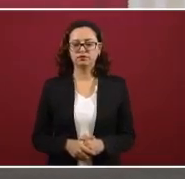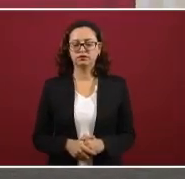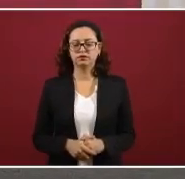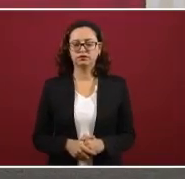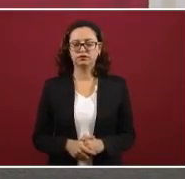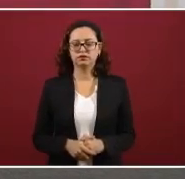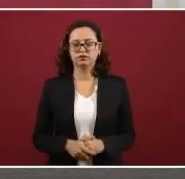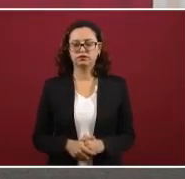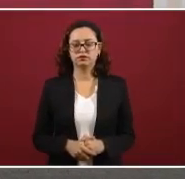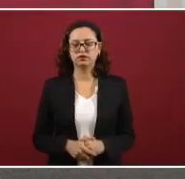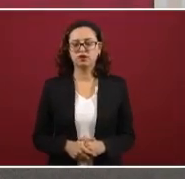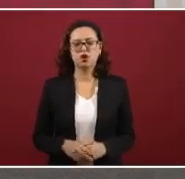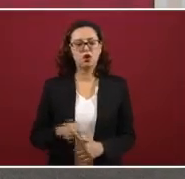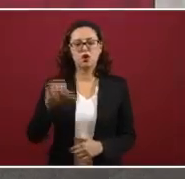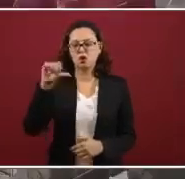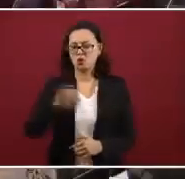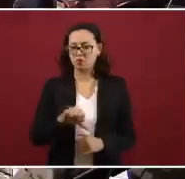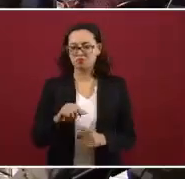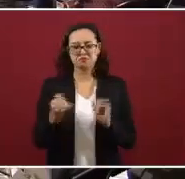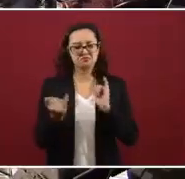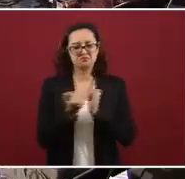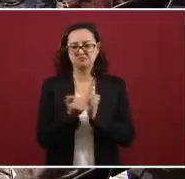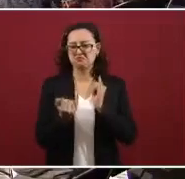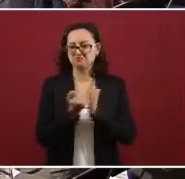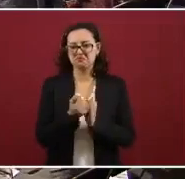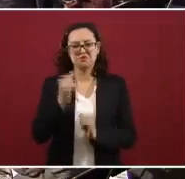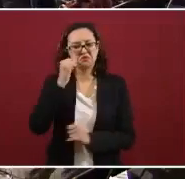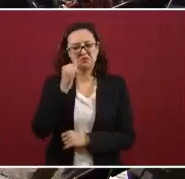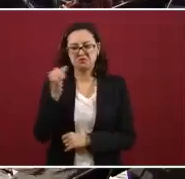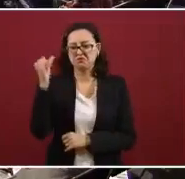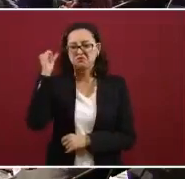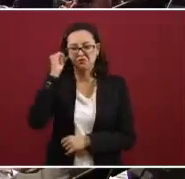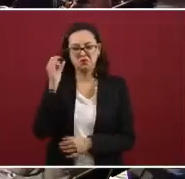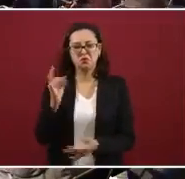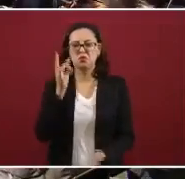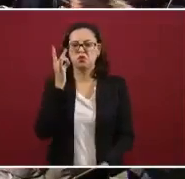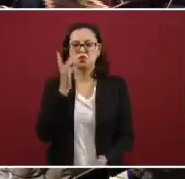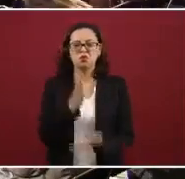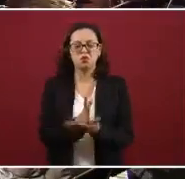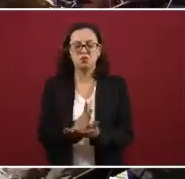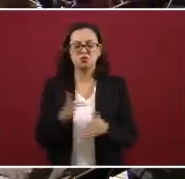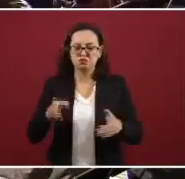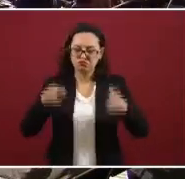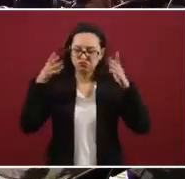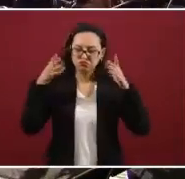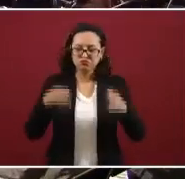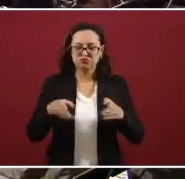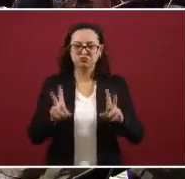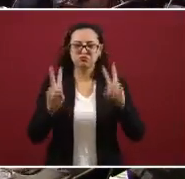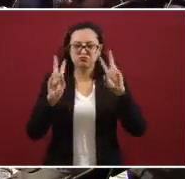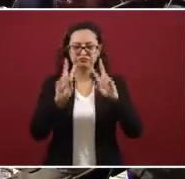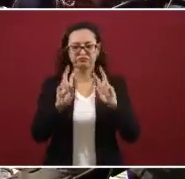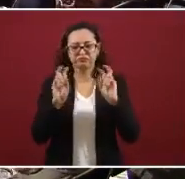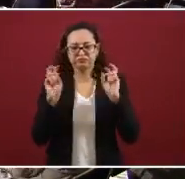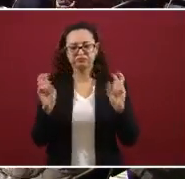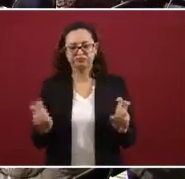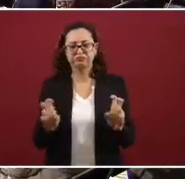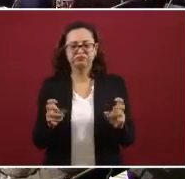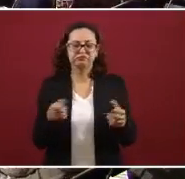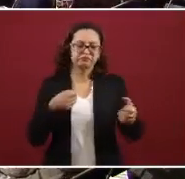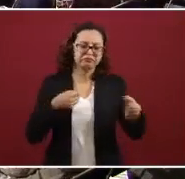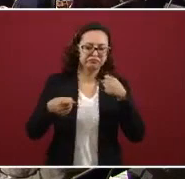Pues hoy, como ayer, vamos a dedicar la rueda de